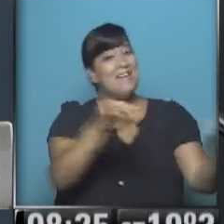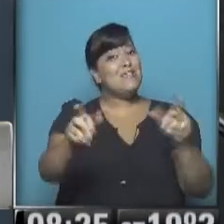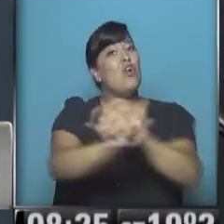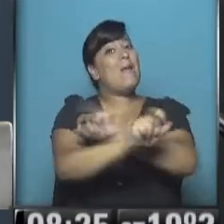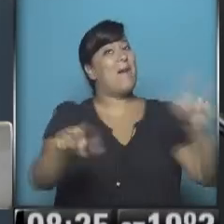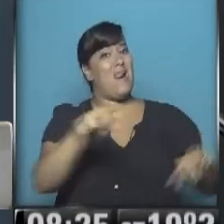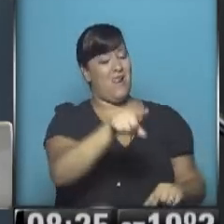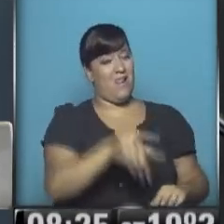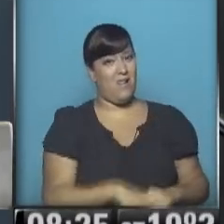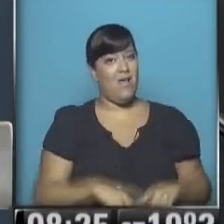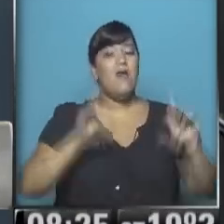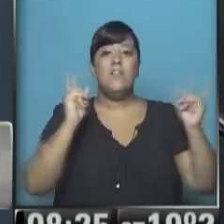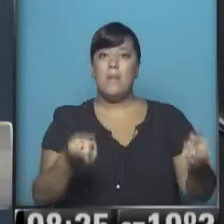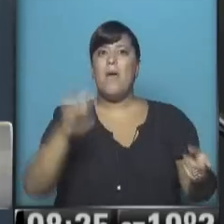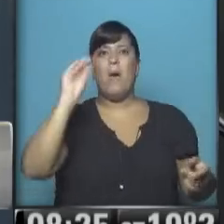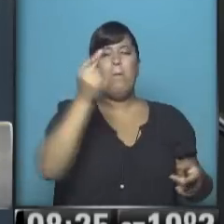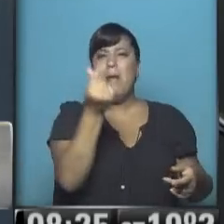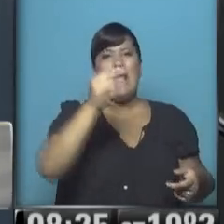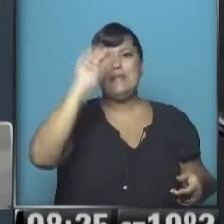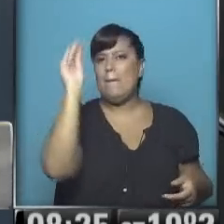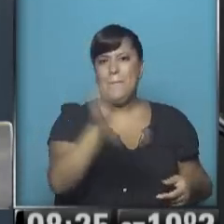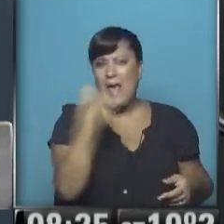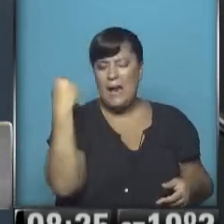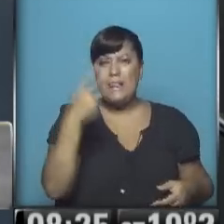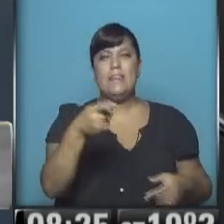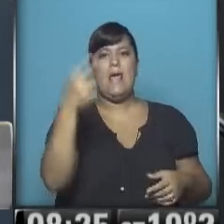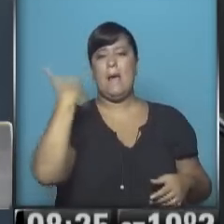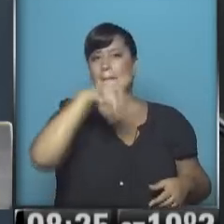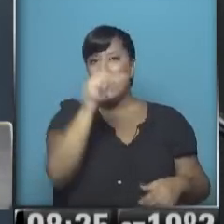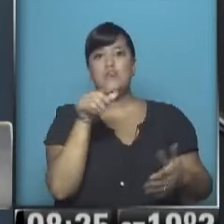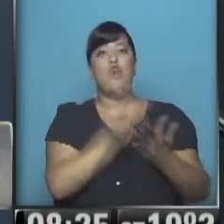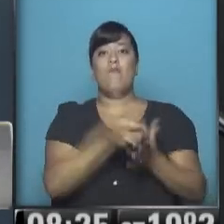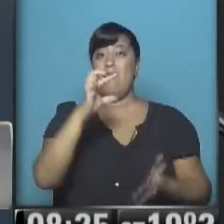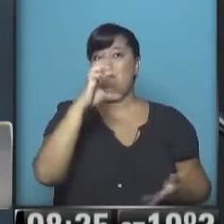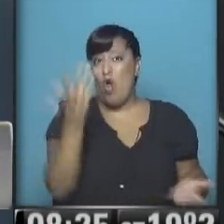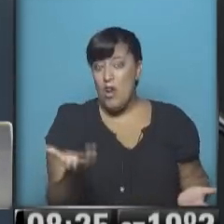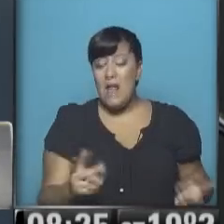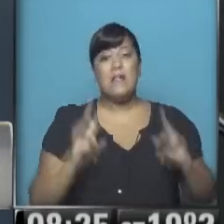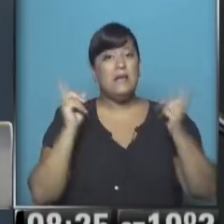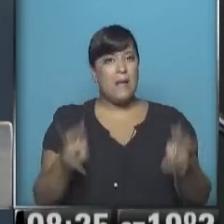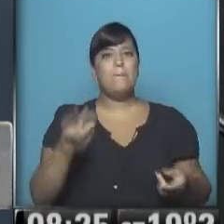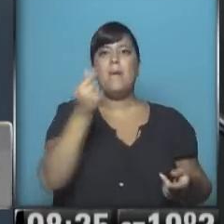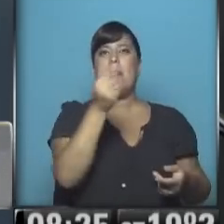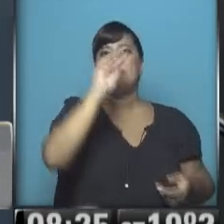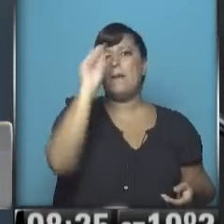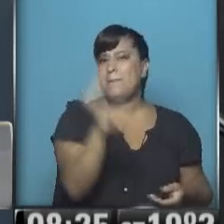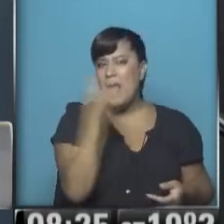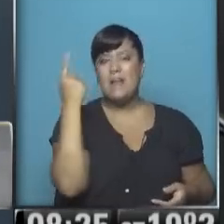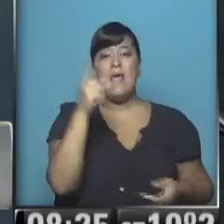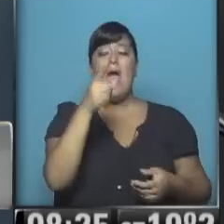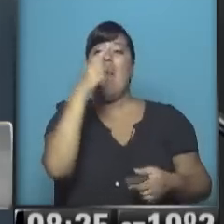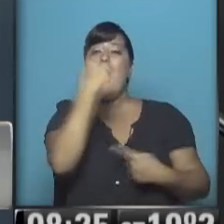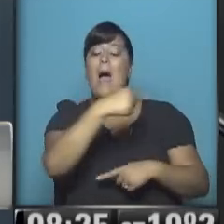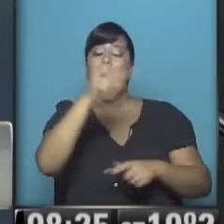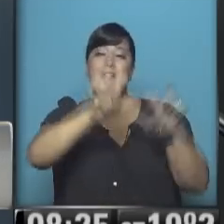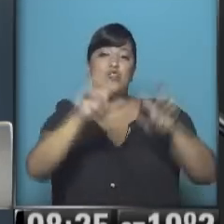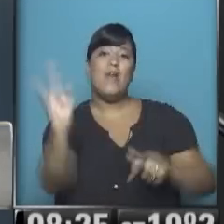productores hicieron perder plata y dinero al país en materia de Divisas y también le hicieron perder plata a los productores Entonces